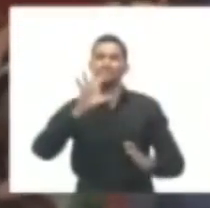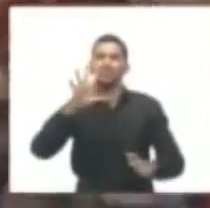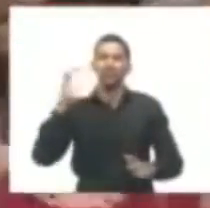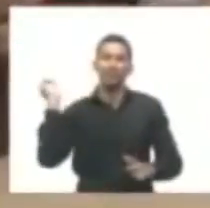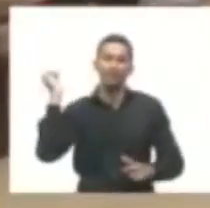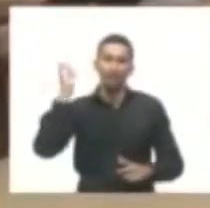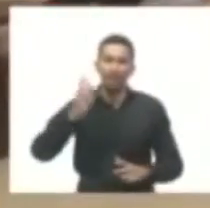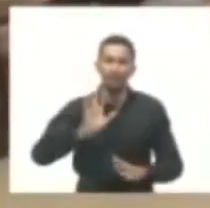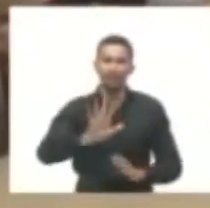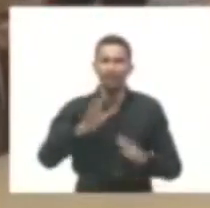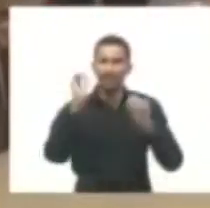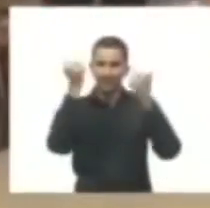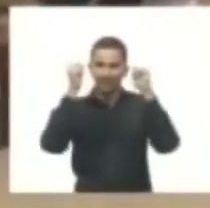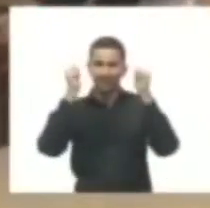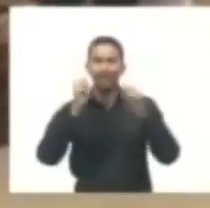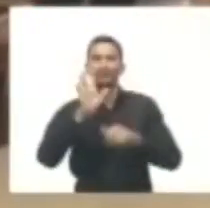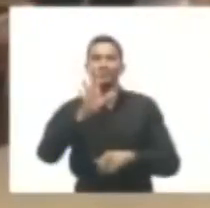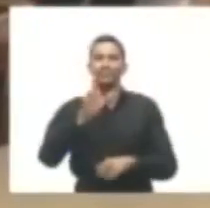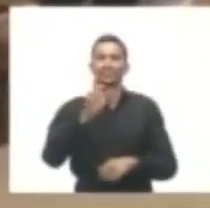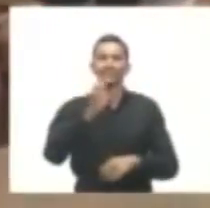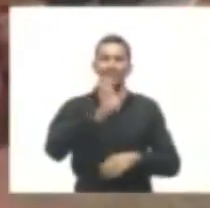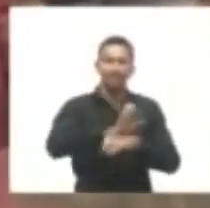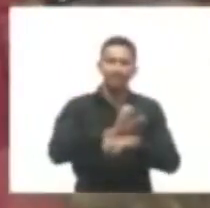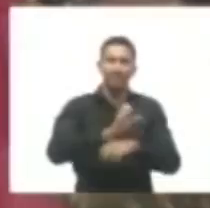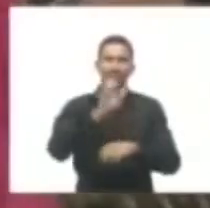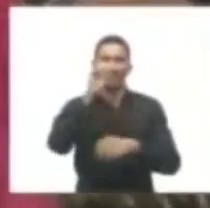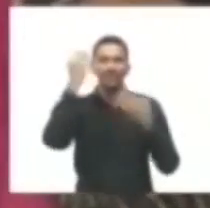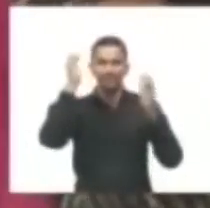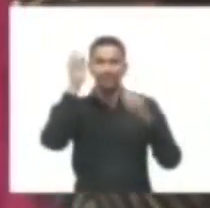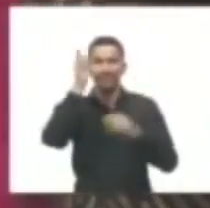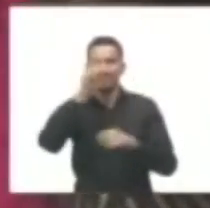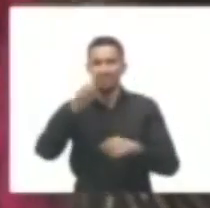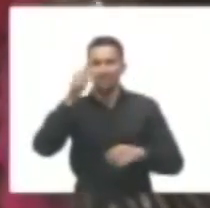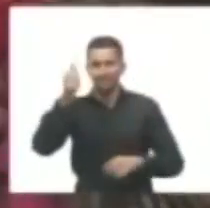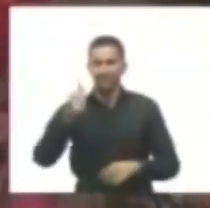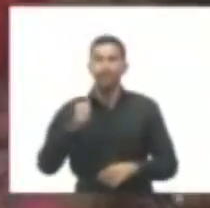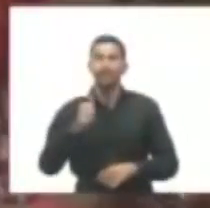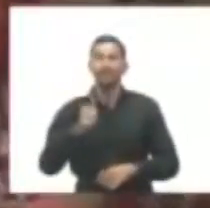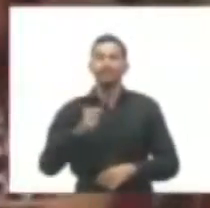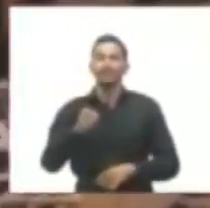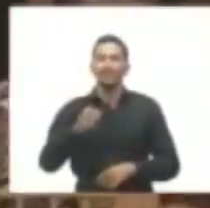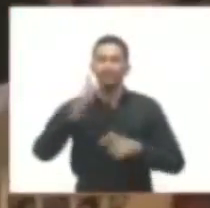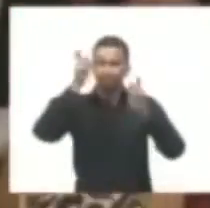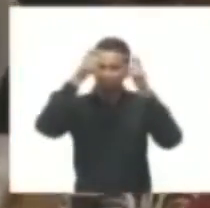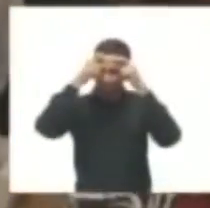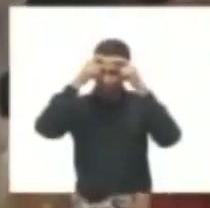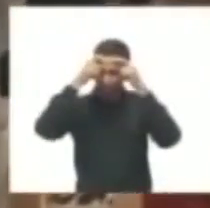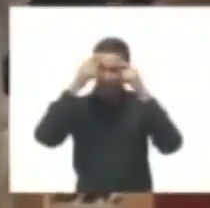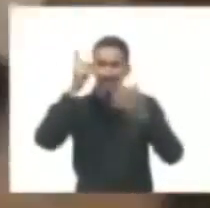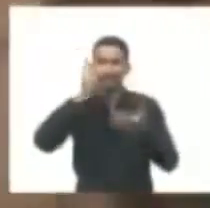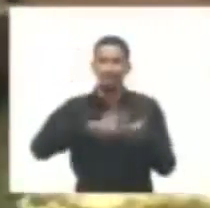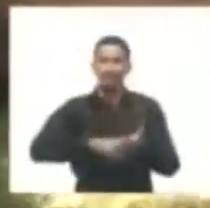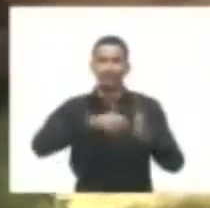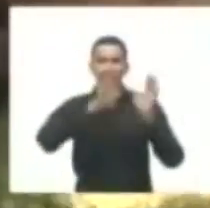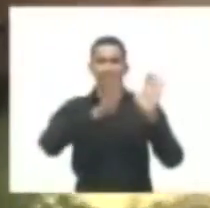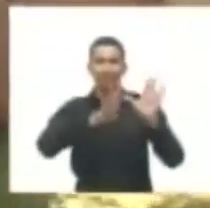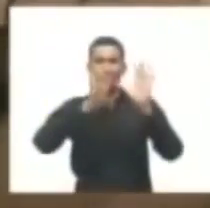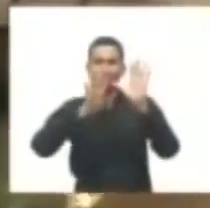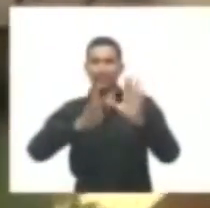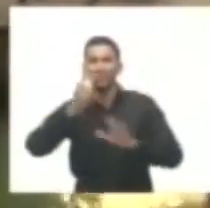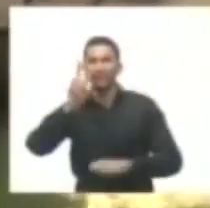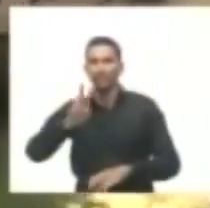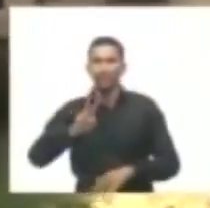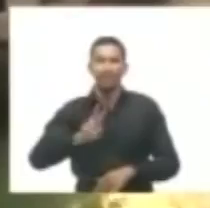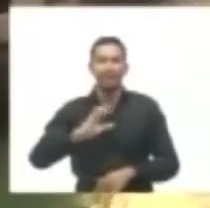del Carnaval S.A. en homenaje a Brigitte Abuchaibe Abuchaibe, reina del Carnaval en 1992. Recordar